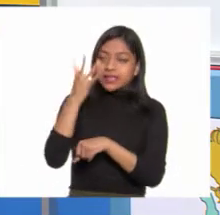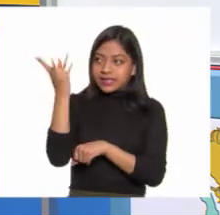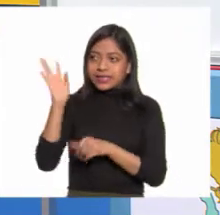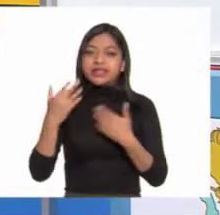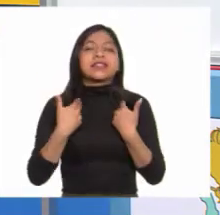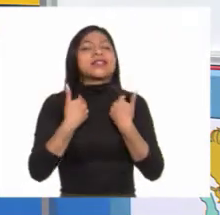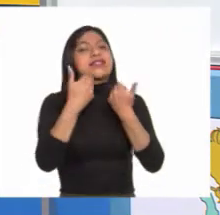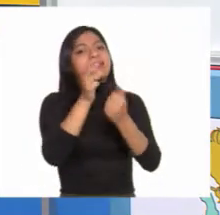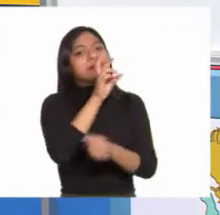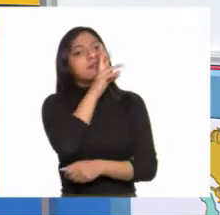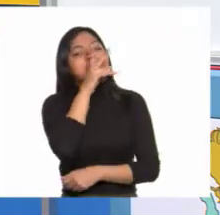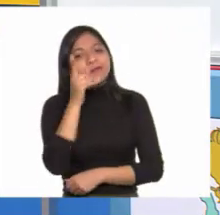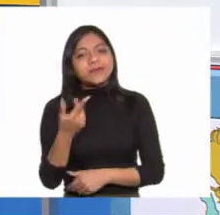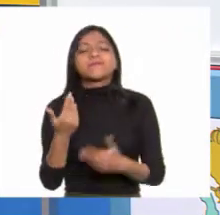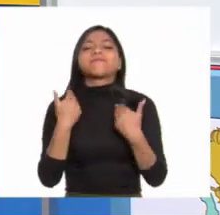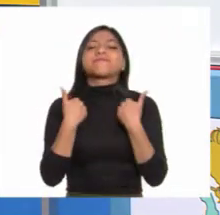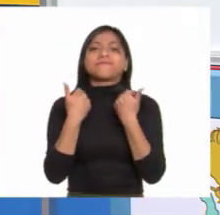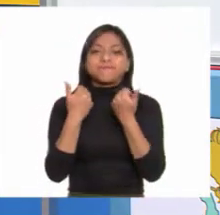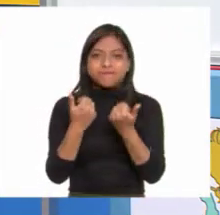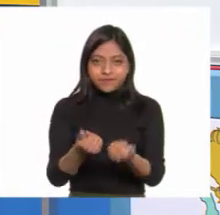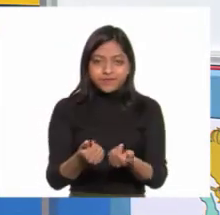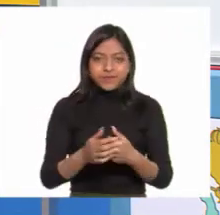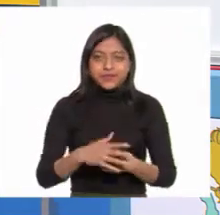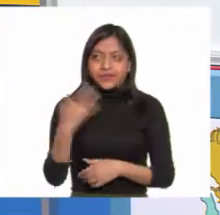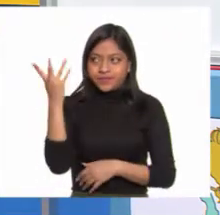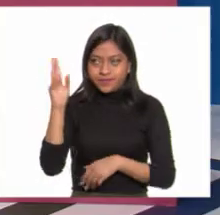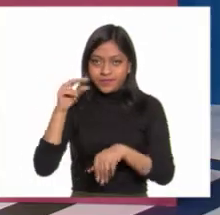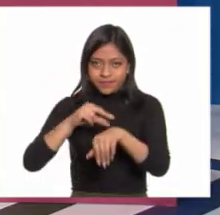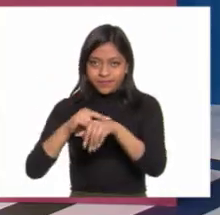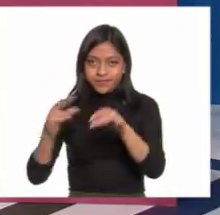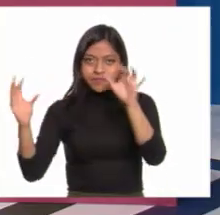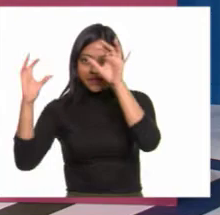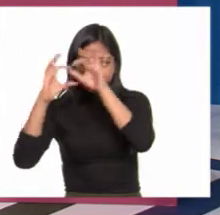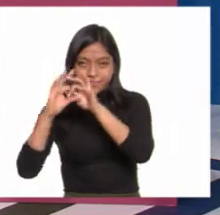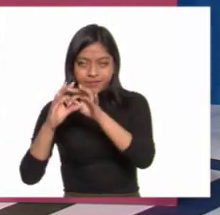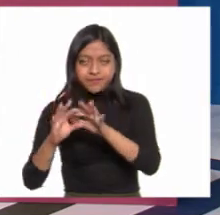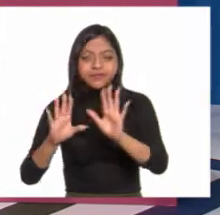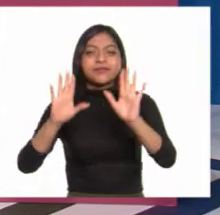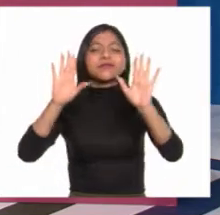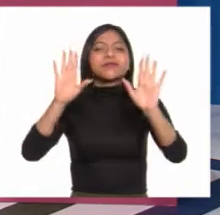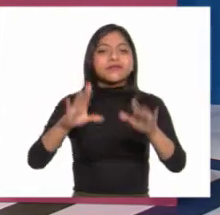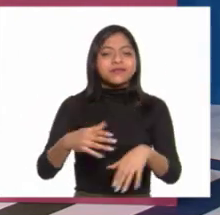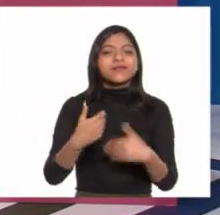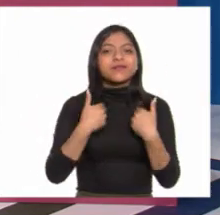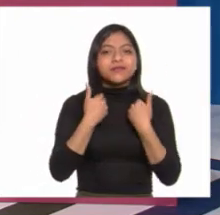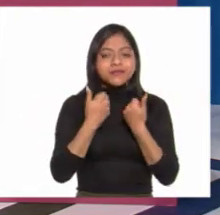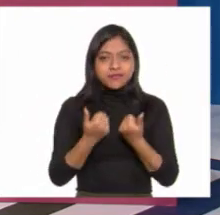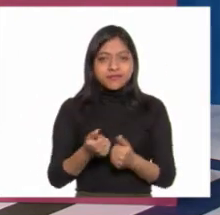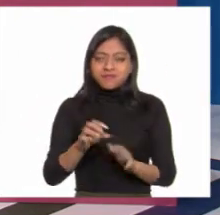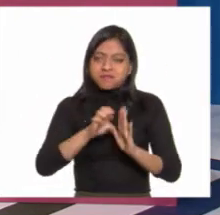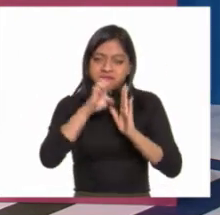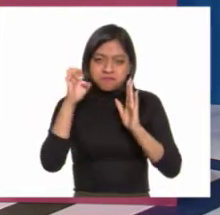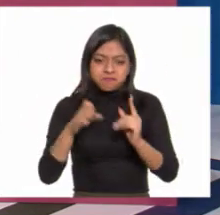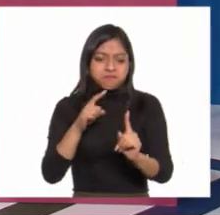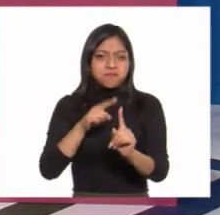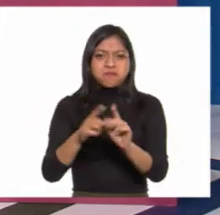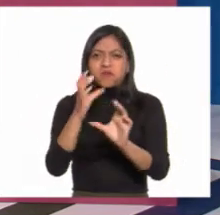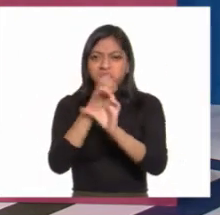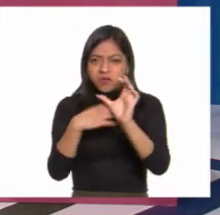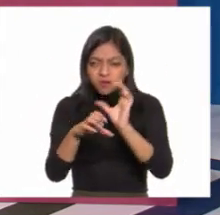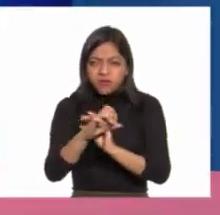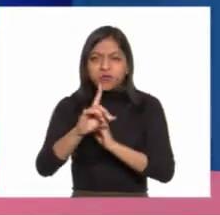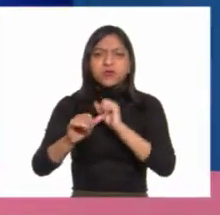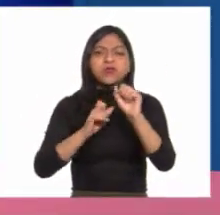mayor significado para este tipo de público. Entonces, un mismo objeto, persona, animal